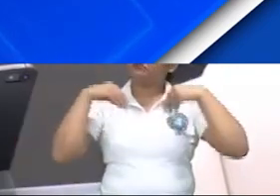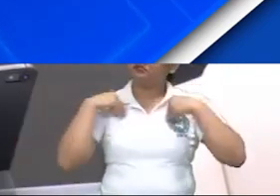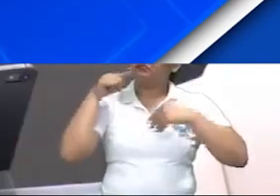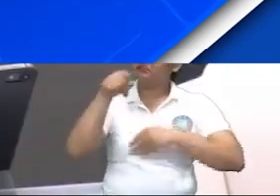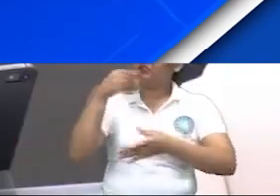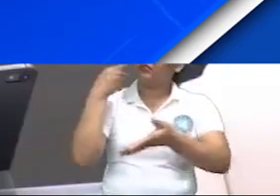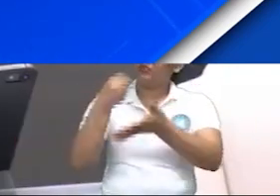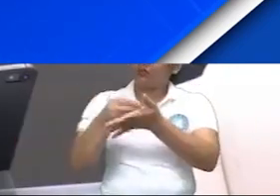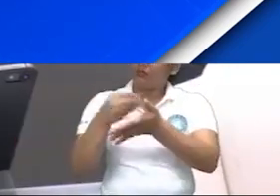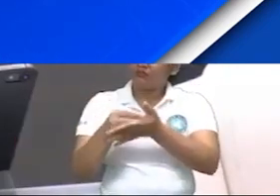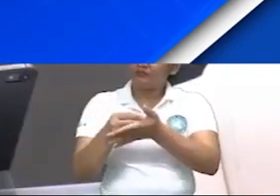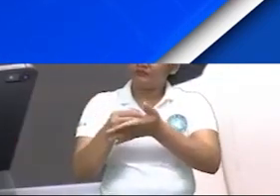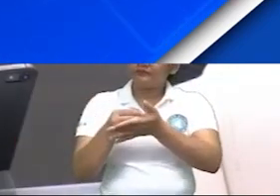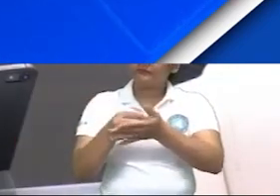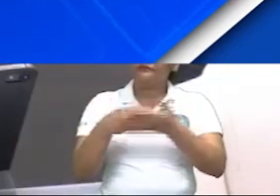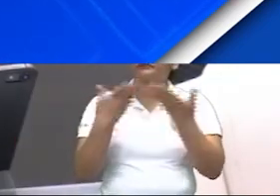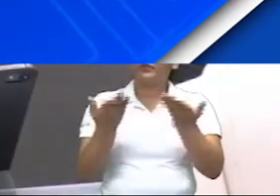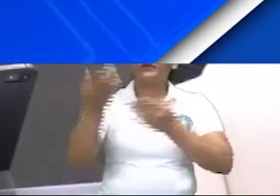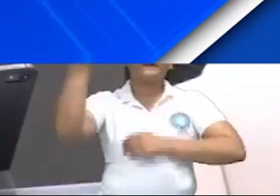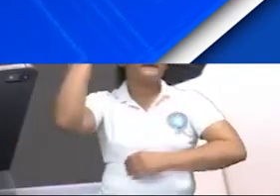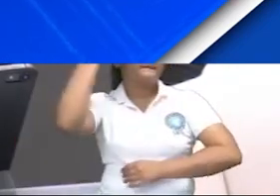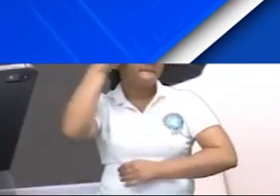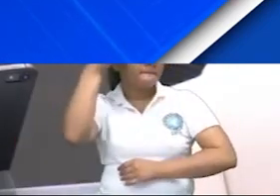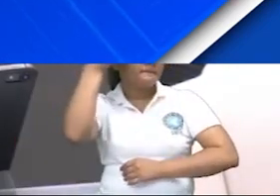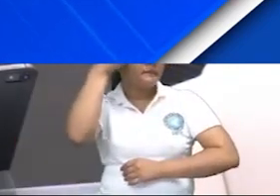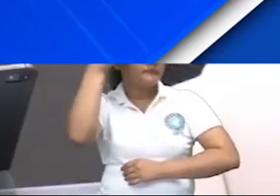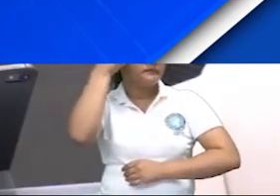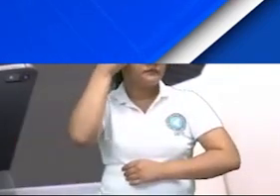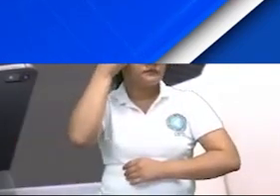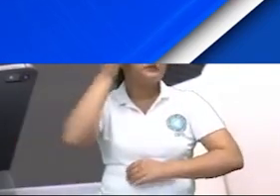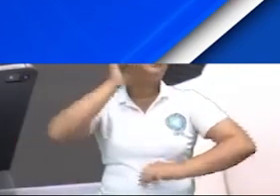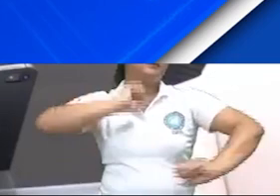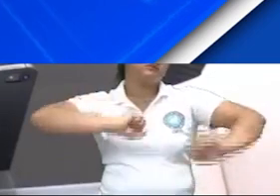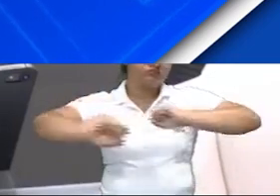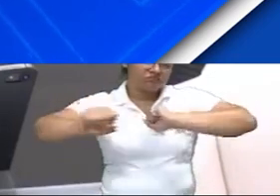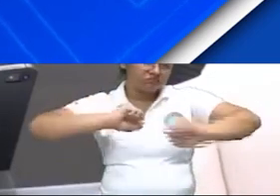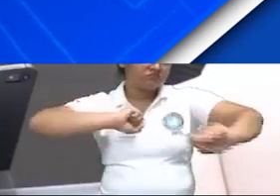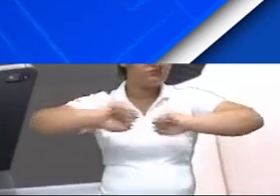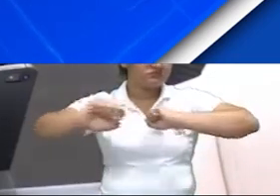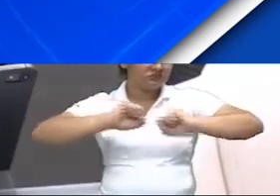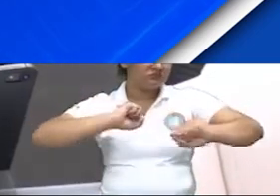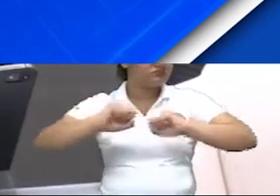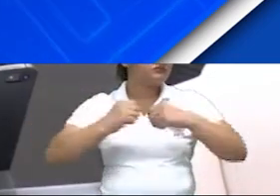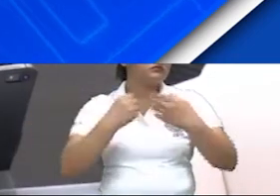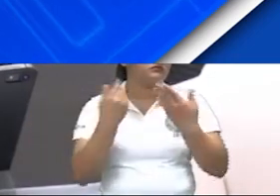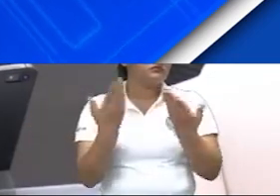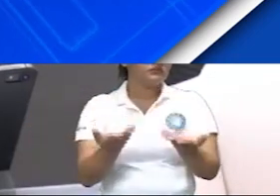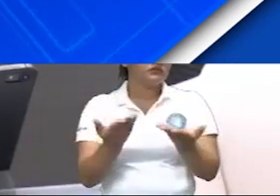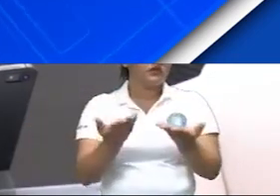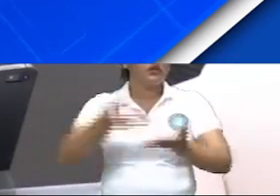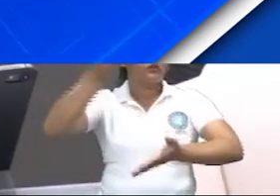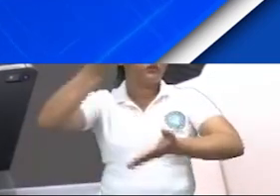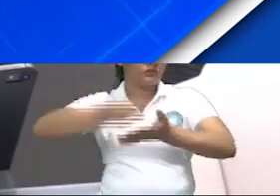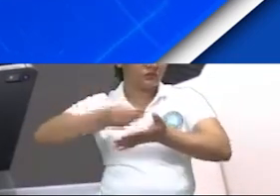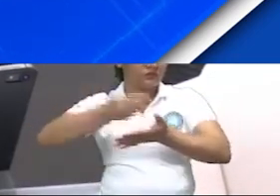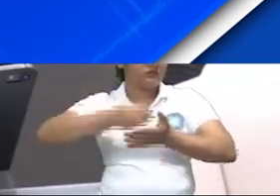tipo, también se está apuntando a la posibilidad de adquirir